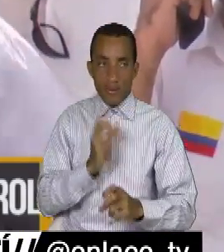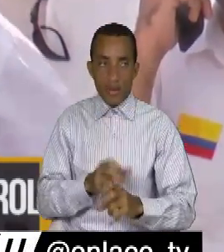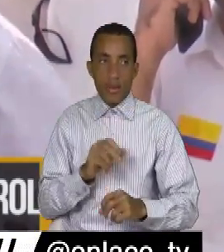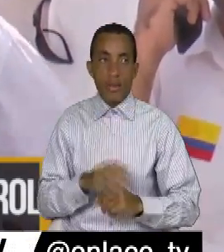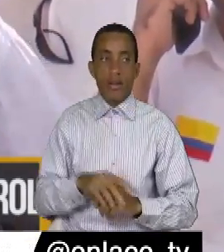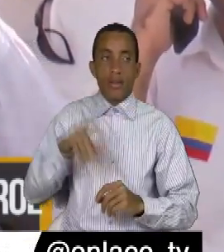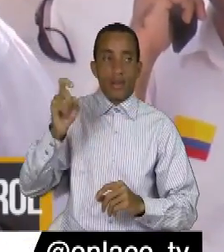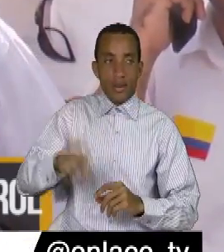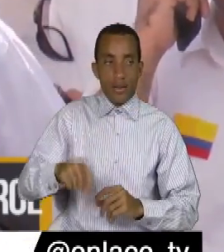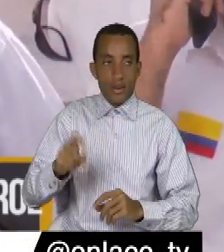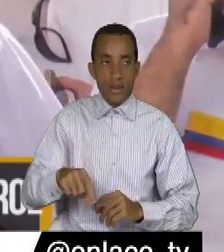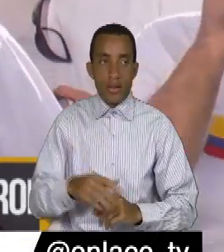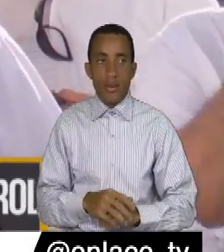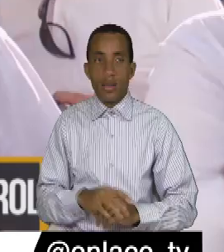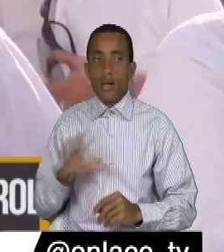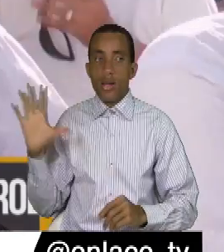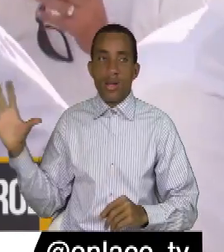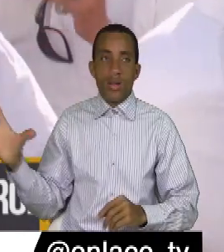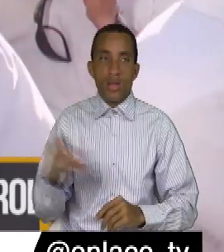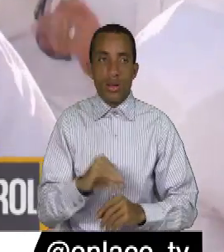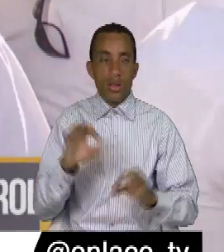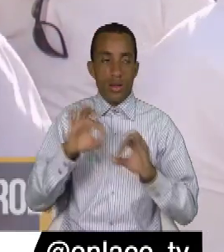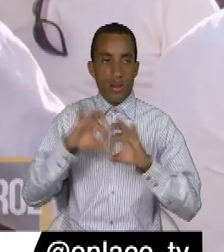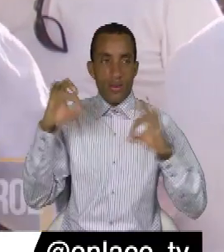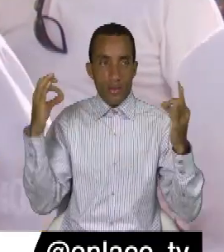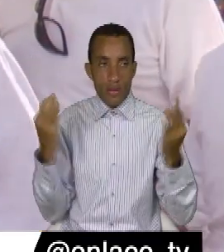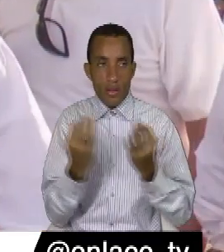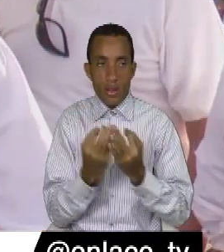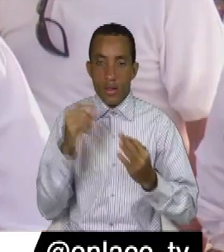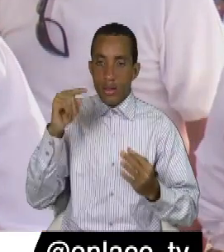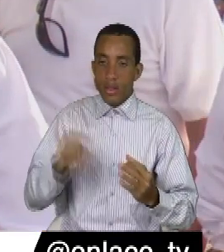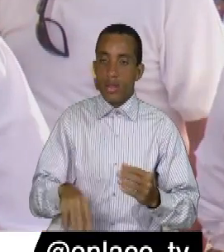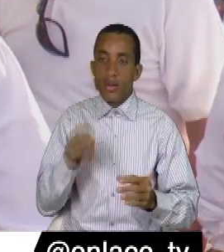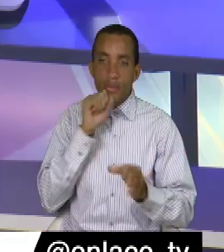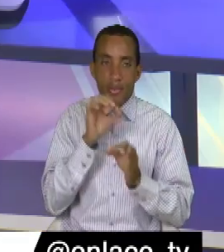las necesidades que afrontan muchas familias en el Magdalena Medio.